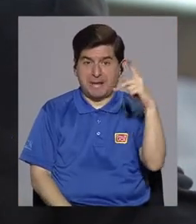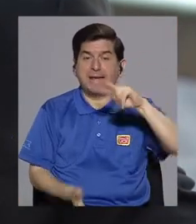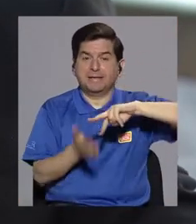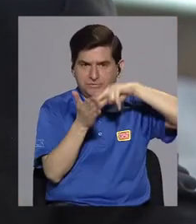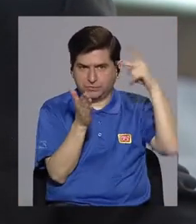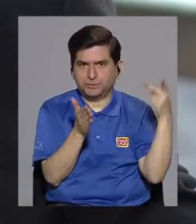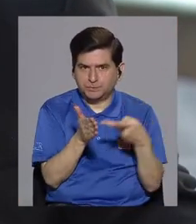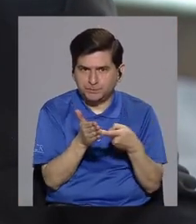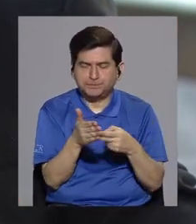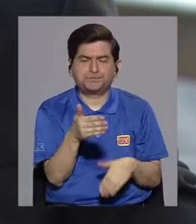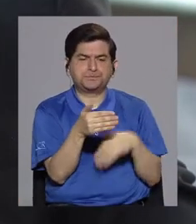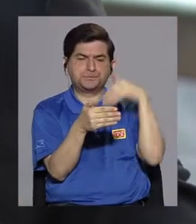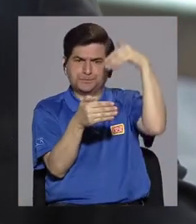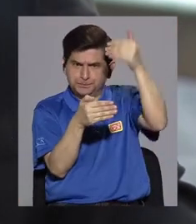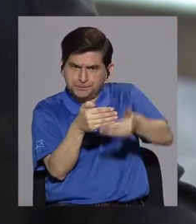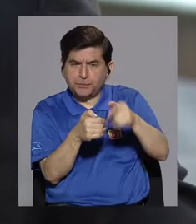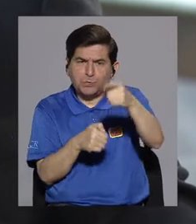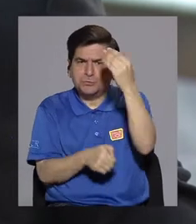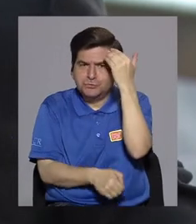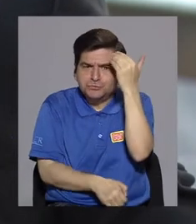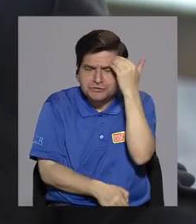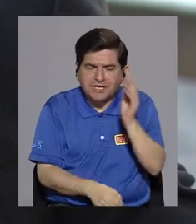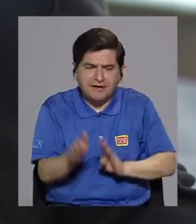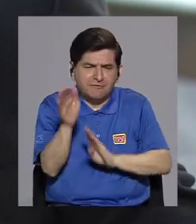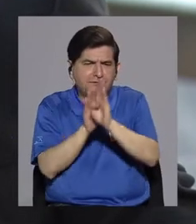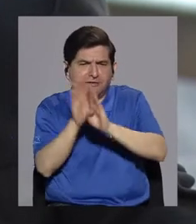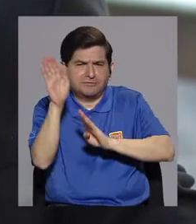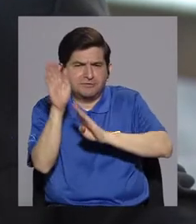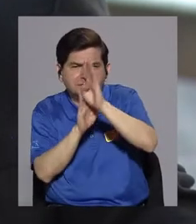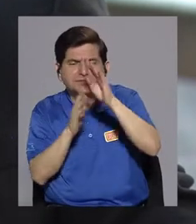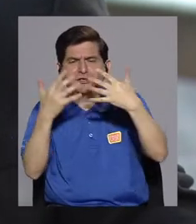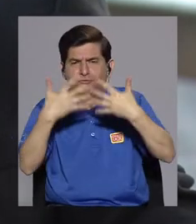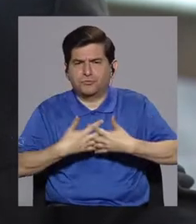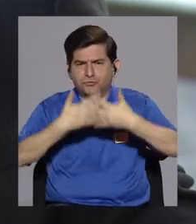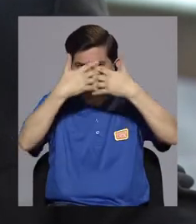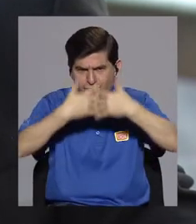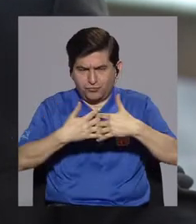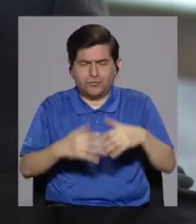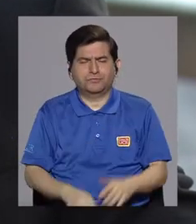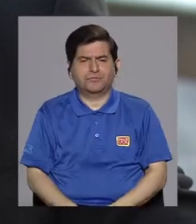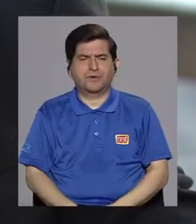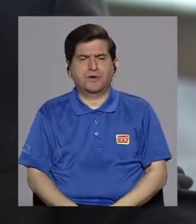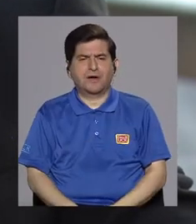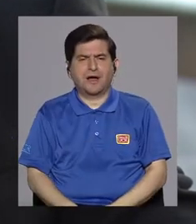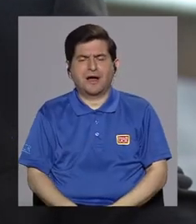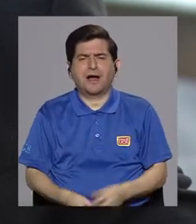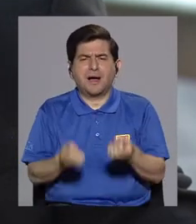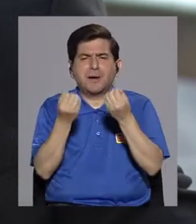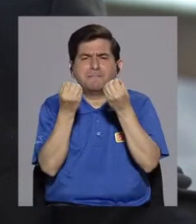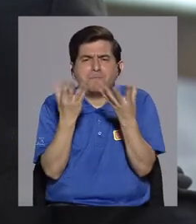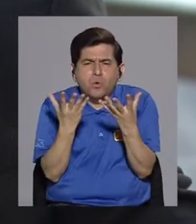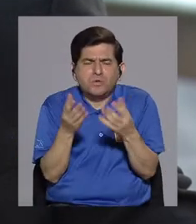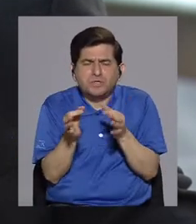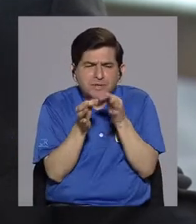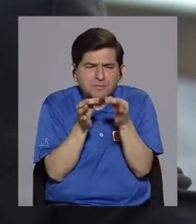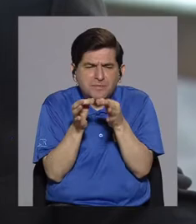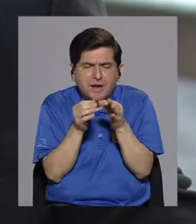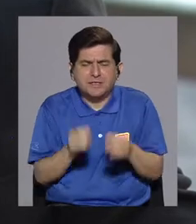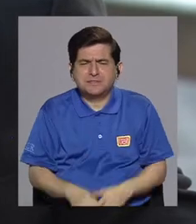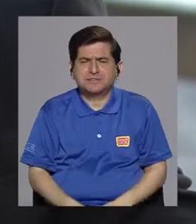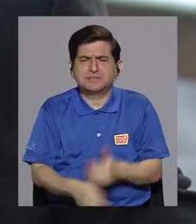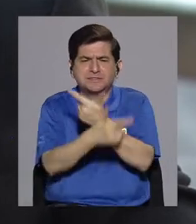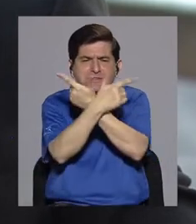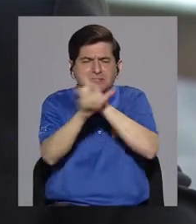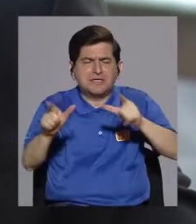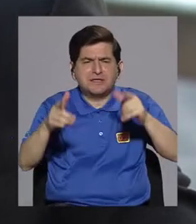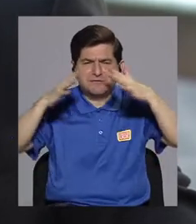peligrosos. Posteriormente, usted sabe que con el desarrollo industrial se han liberado muchas moléculas al